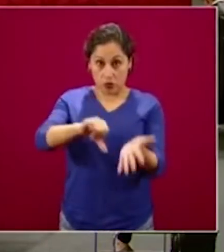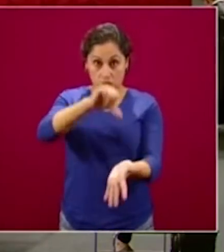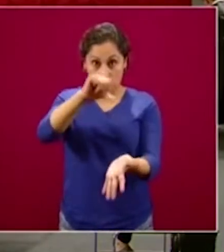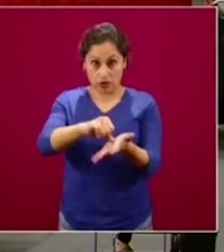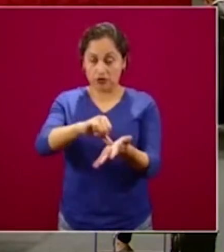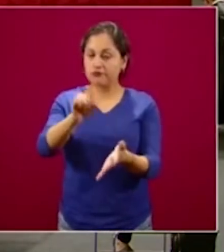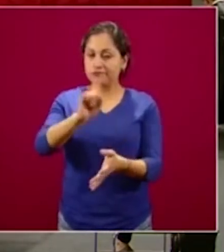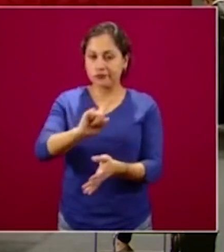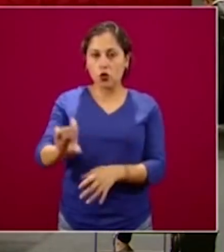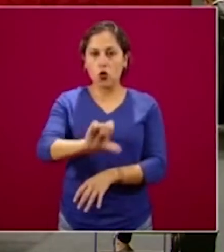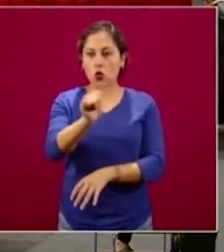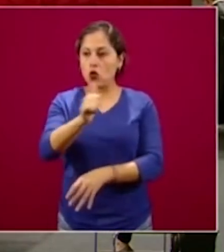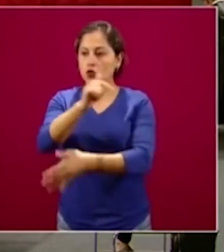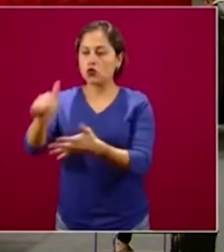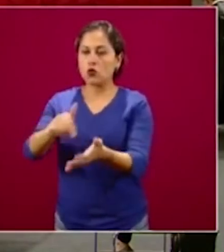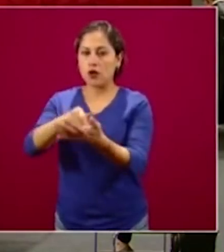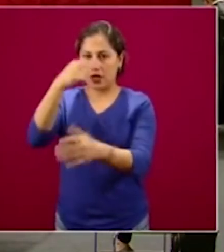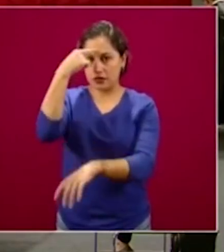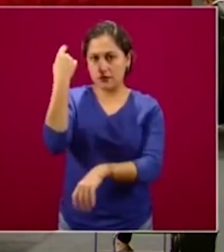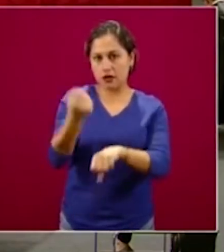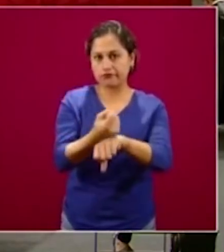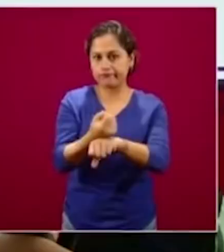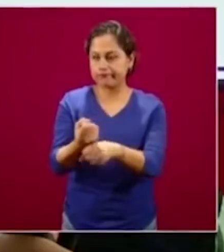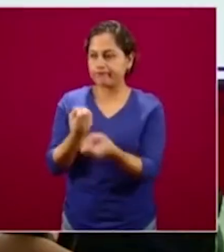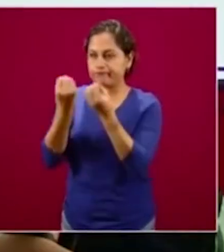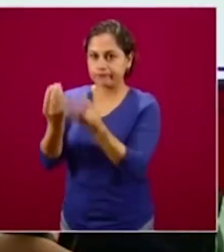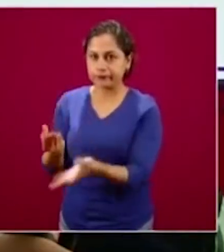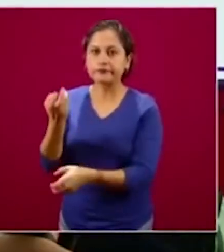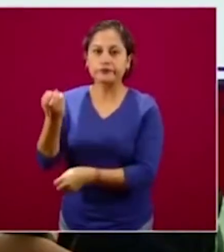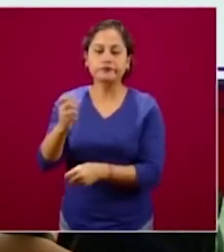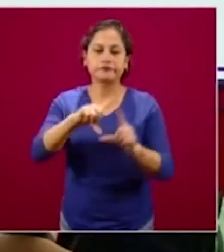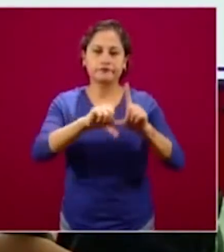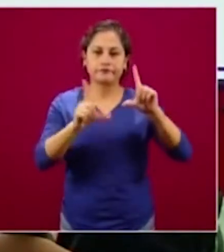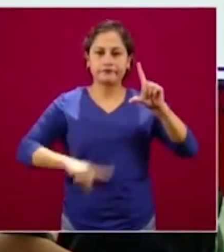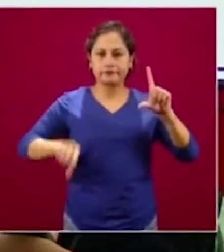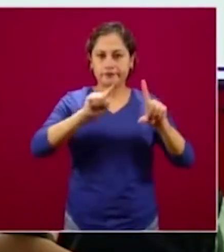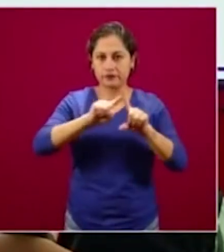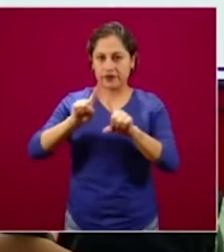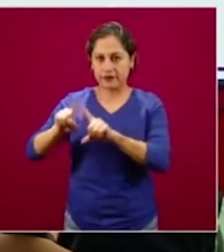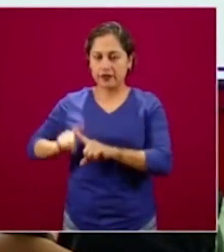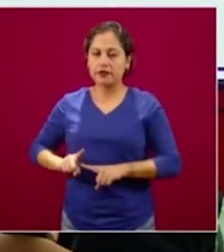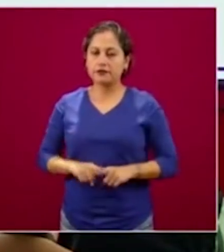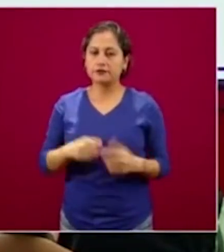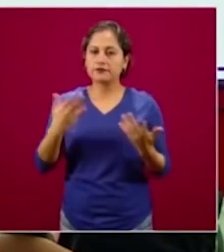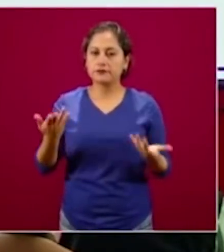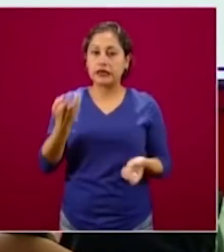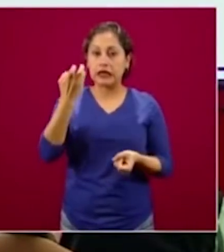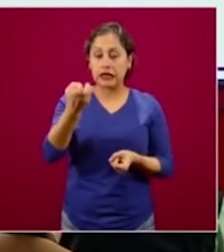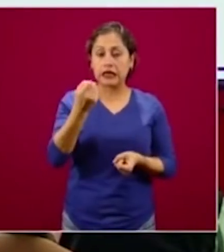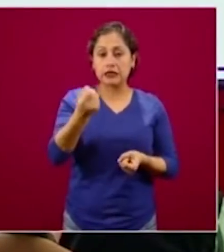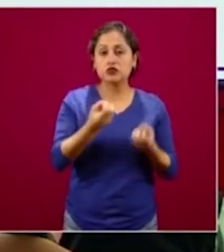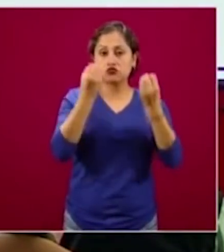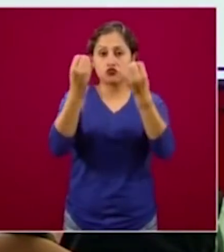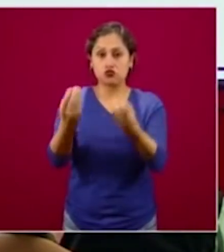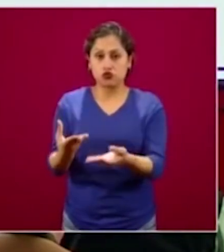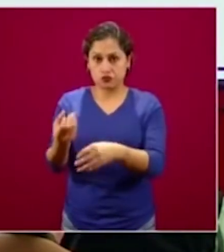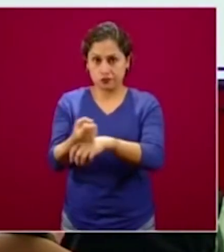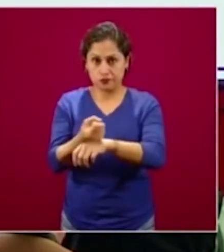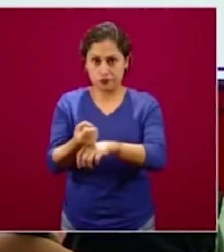de sangre del país. Y de esta acción se generan resultados en donaciones. La siguiente, por